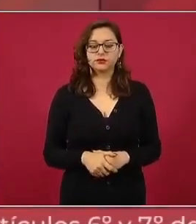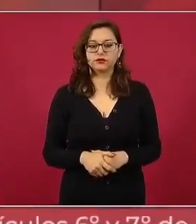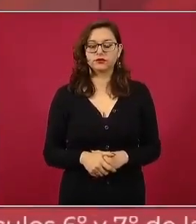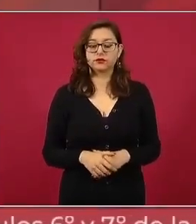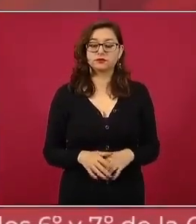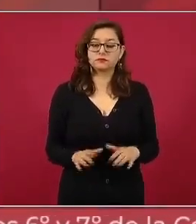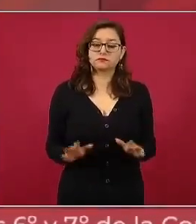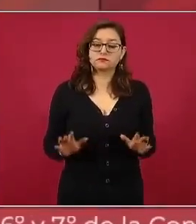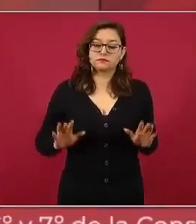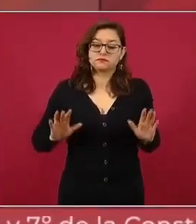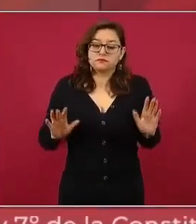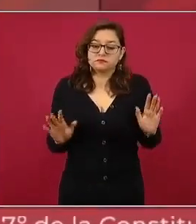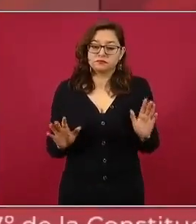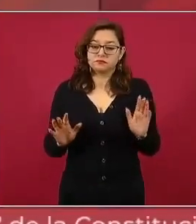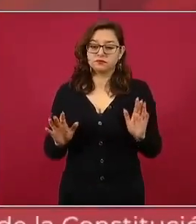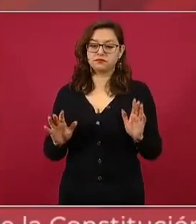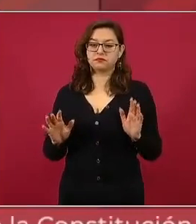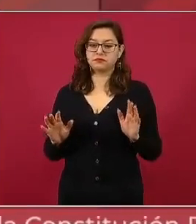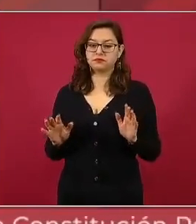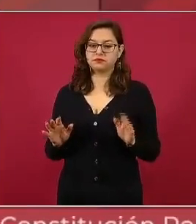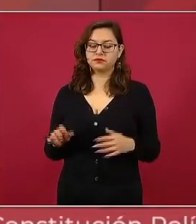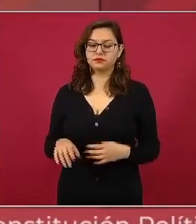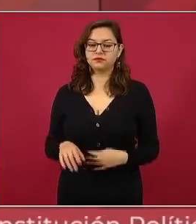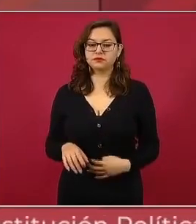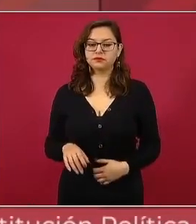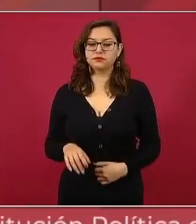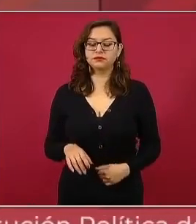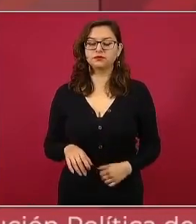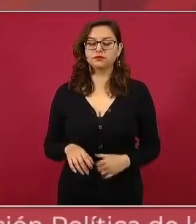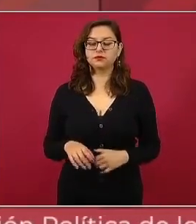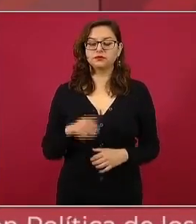Y bueno, con el tiempo, pero